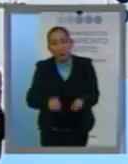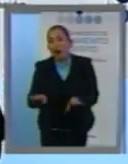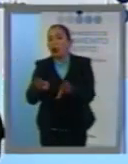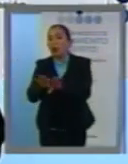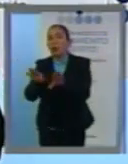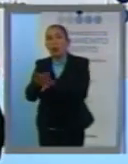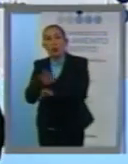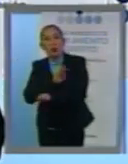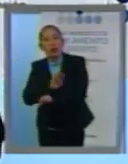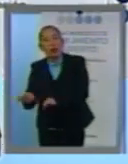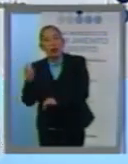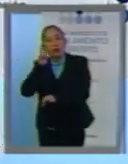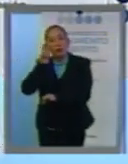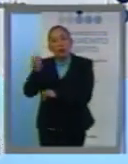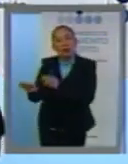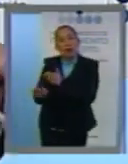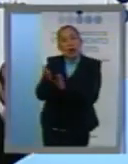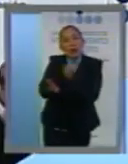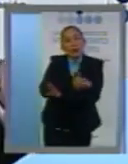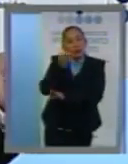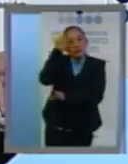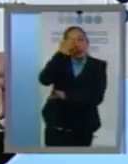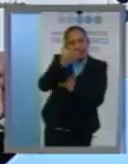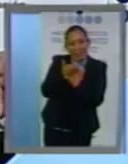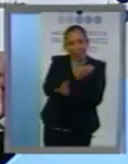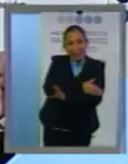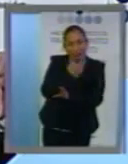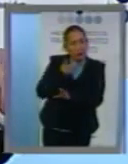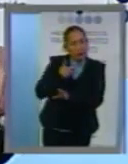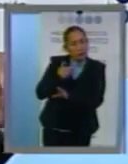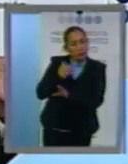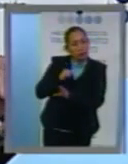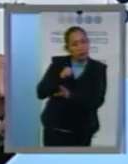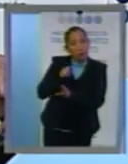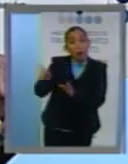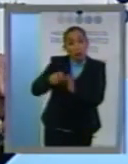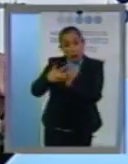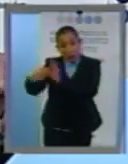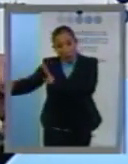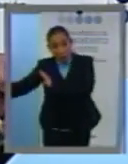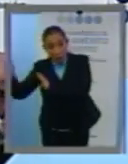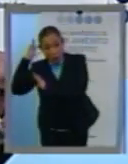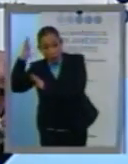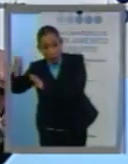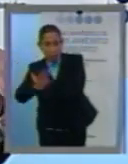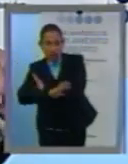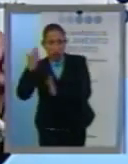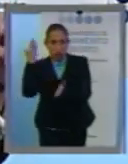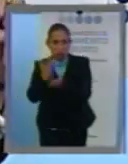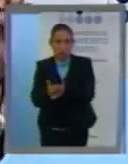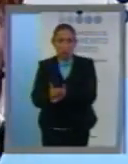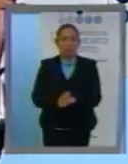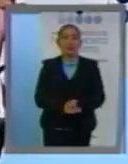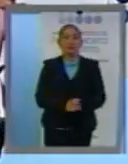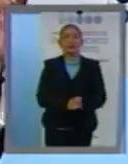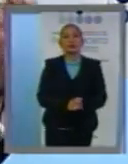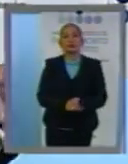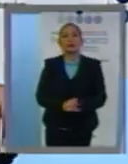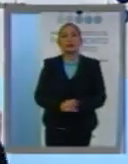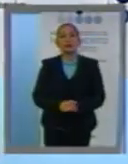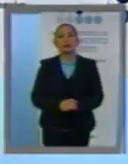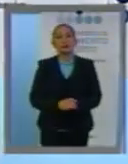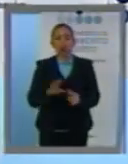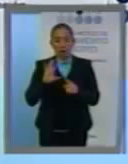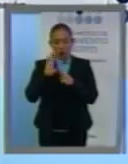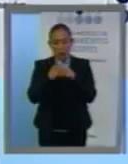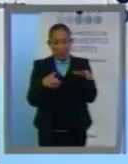ir previendo que las experiencias que tenemos del pasado no se repitan en la nueva instalación del sistema. Con el